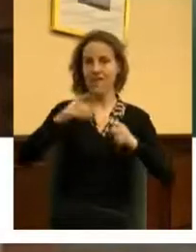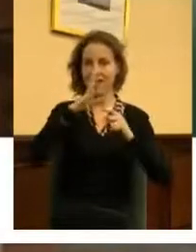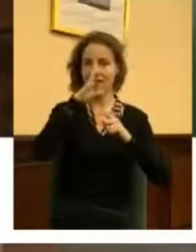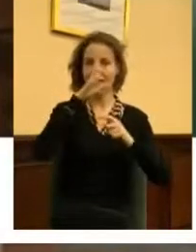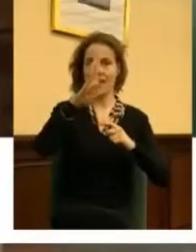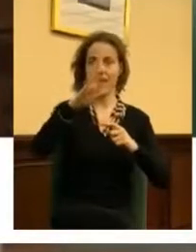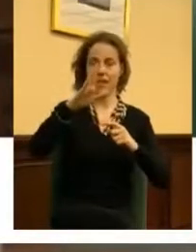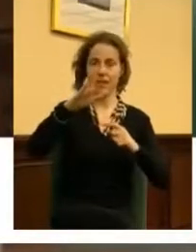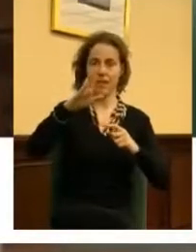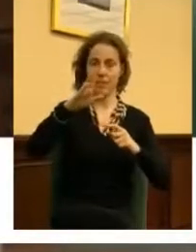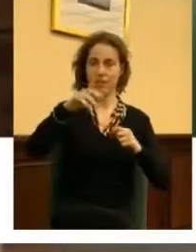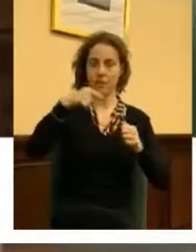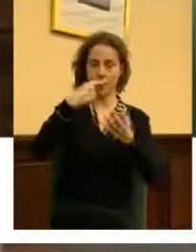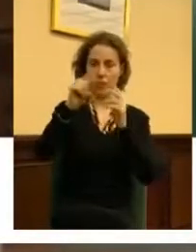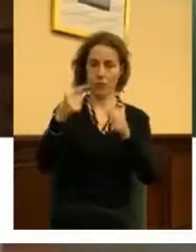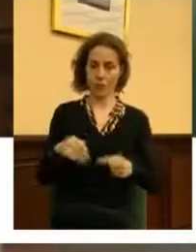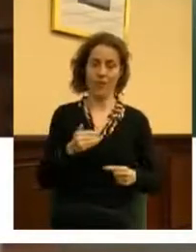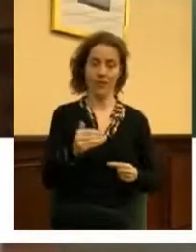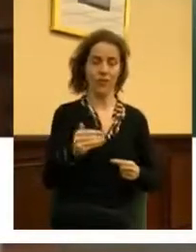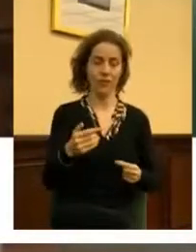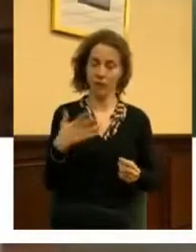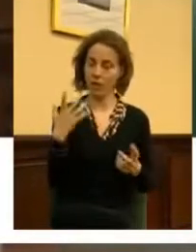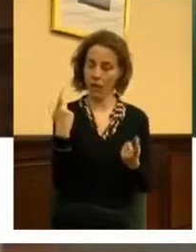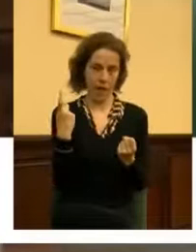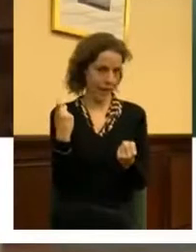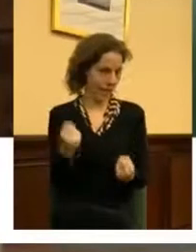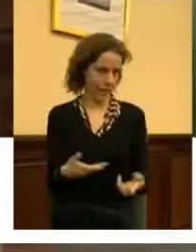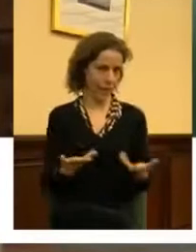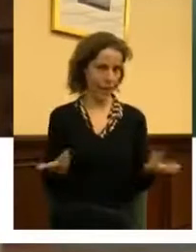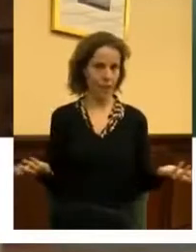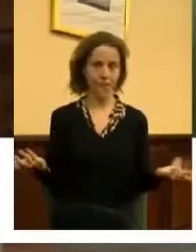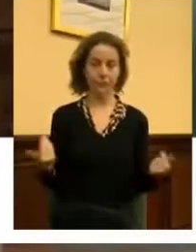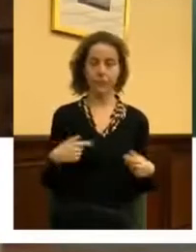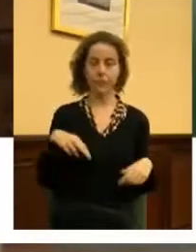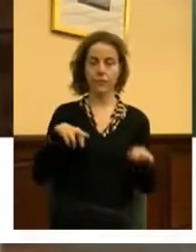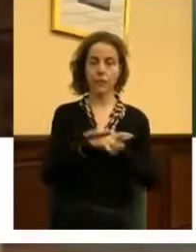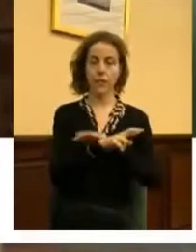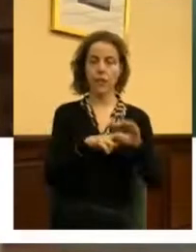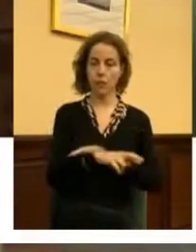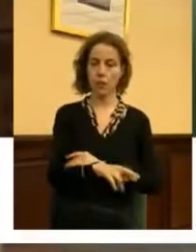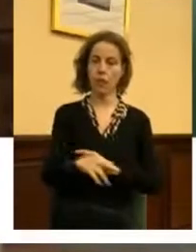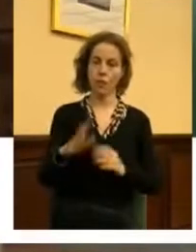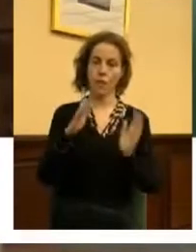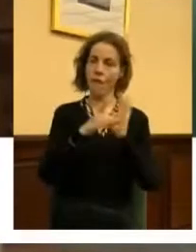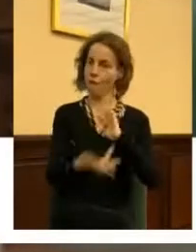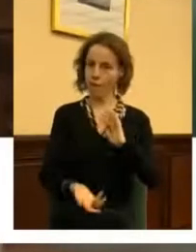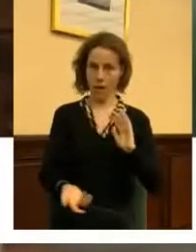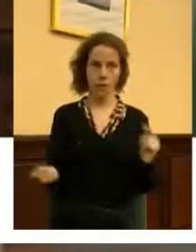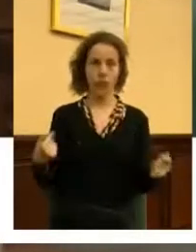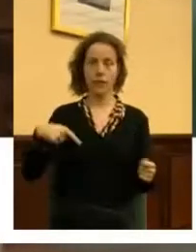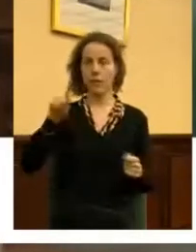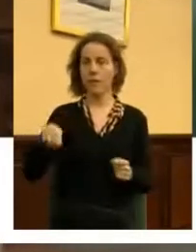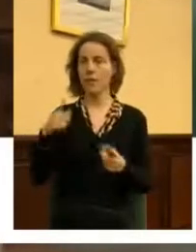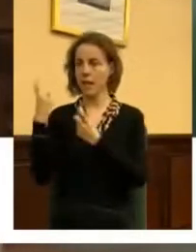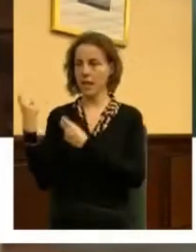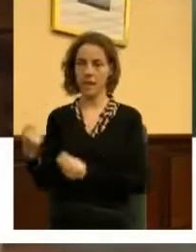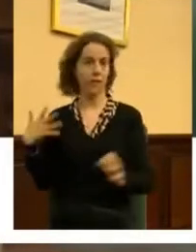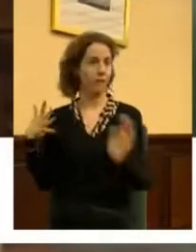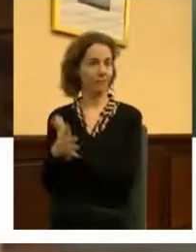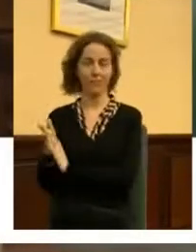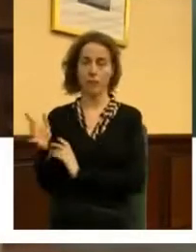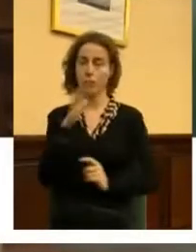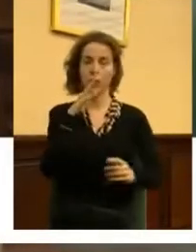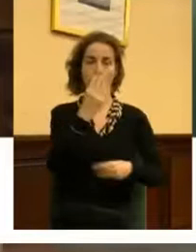en los próximos presupuestos creemos que los recursos son finitos y las necesidades son infinitas y, por tanto, su